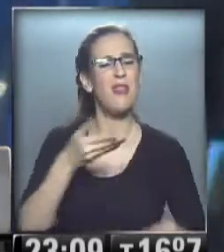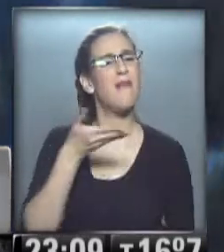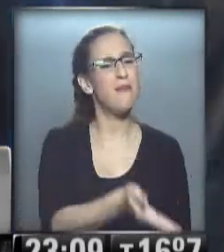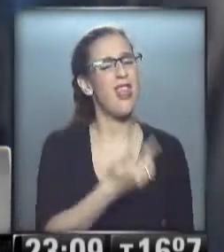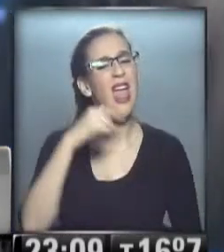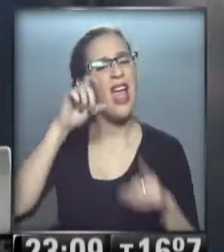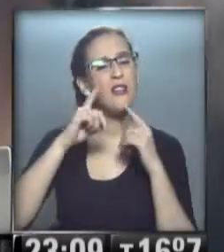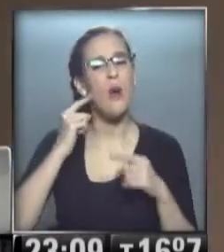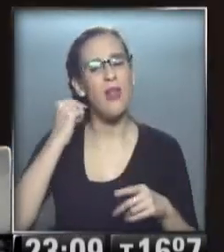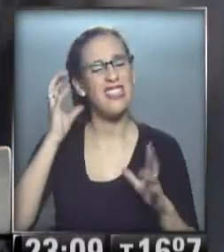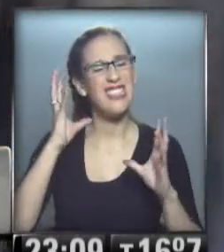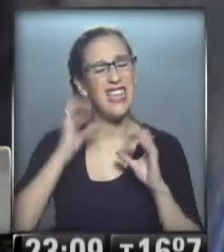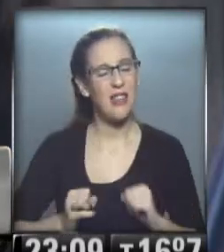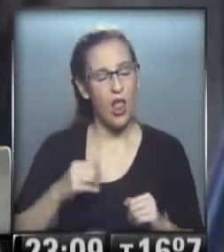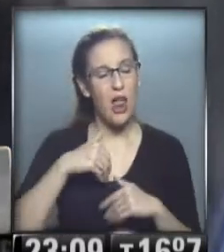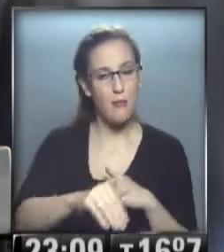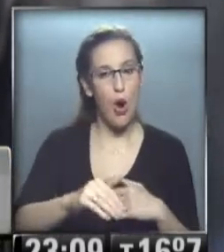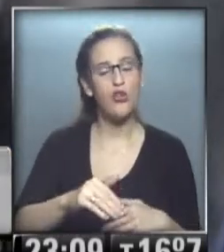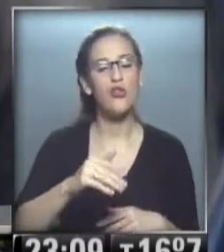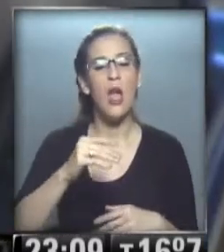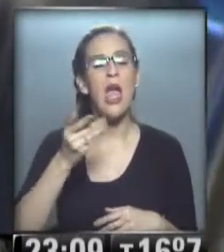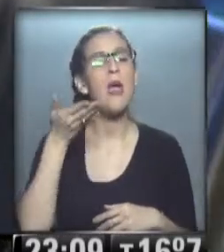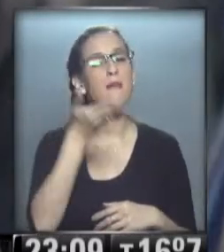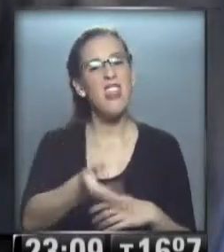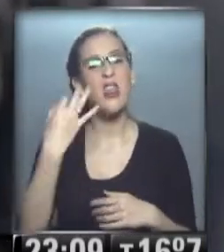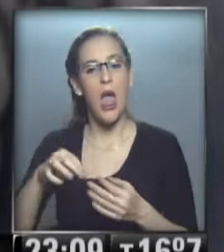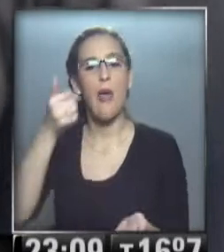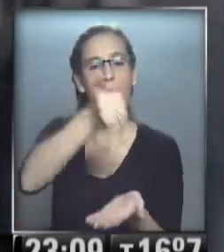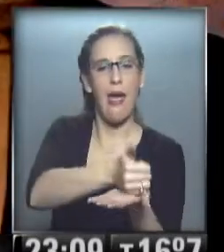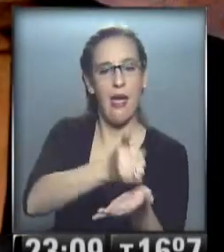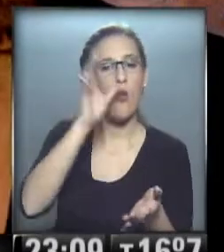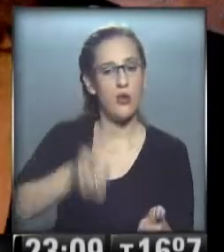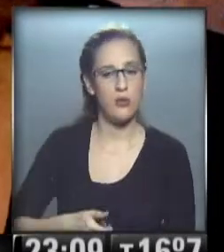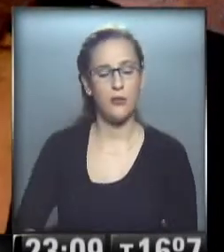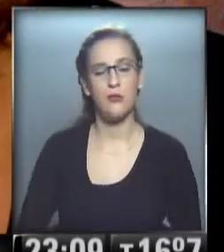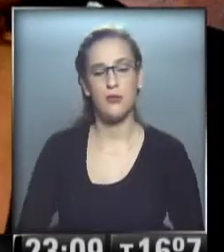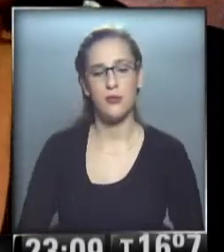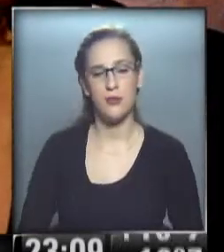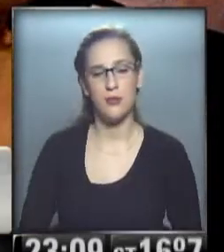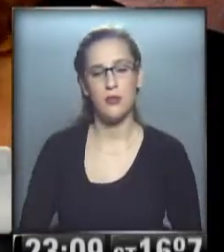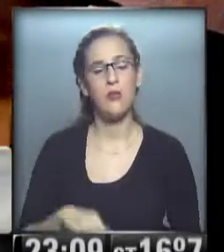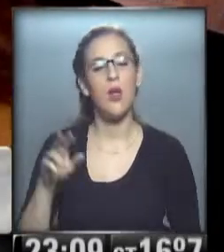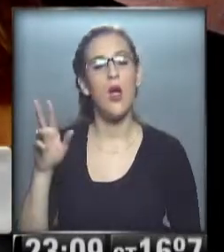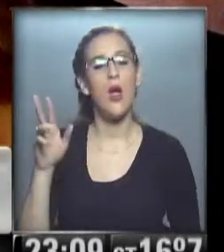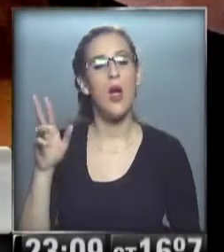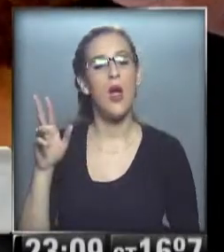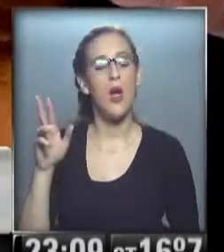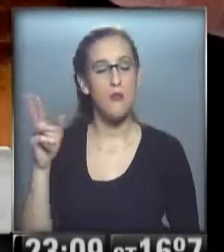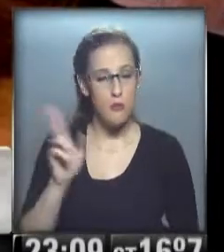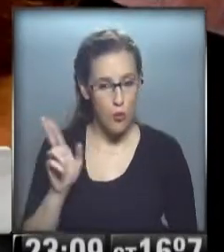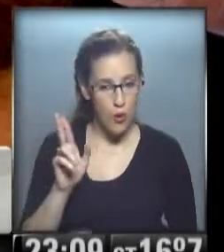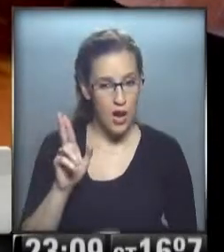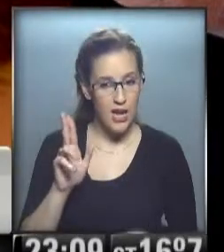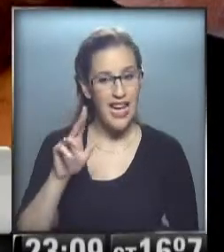Transporte, Ricardo Jaime, esté presente en las audiencias. La Procuradora General de la Nación, Alejandra